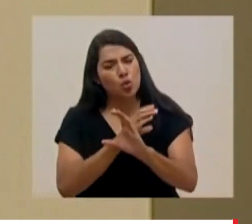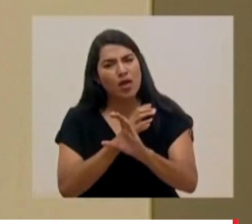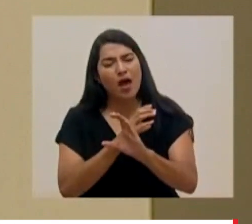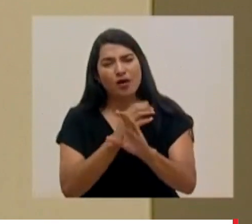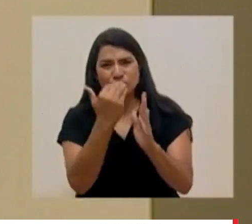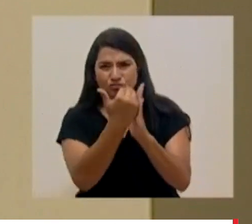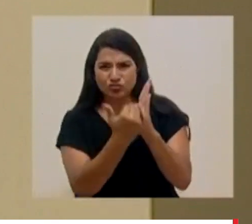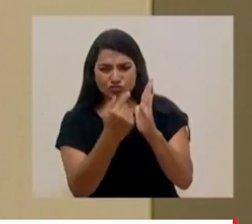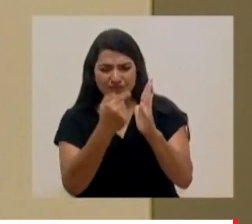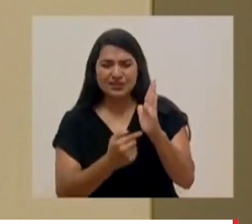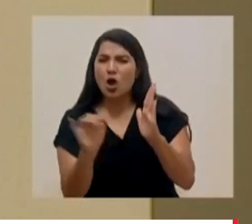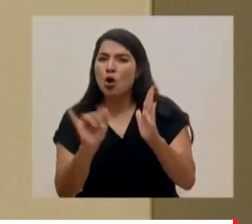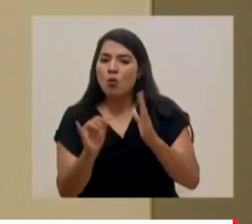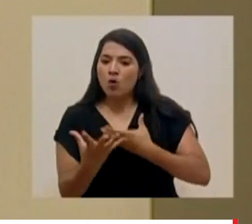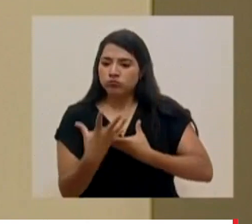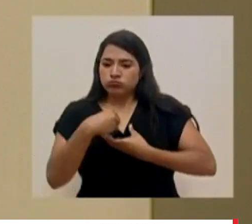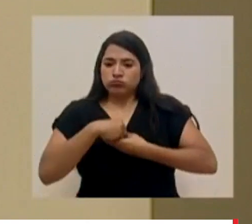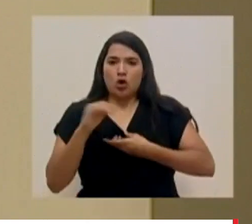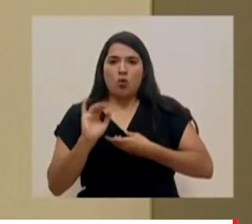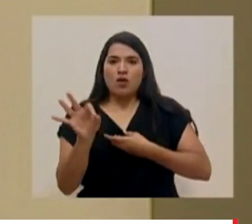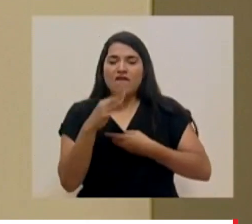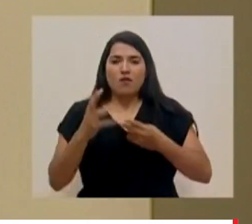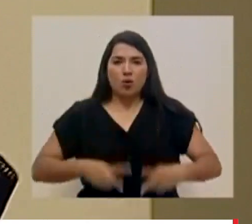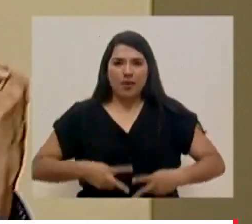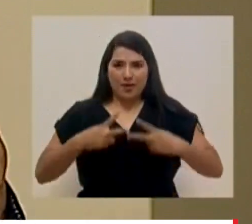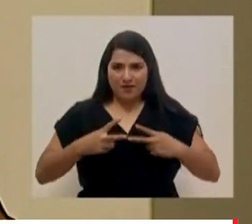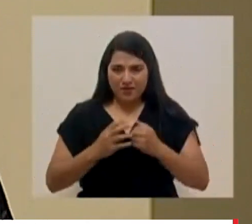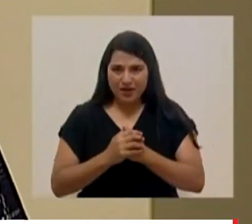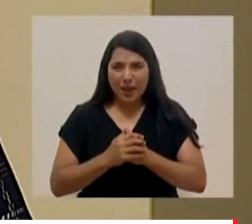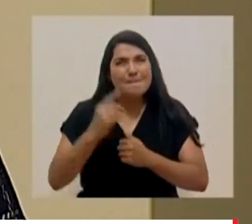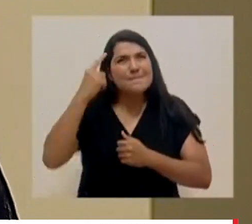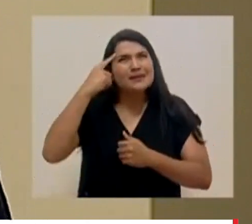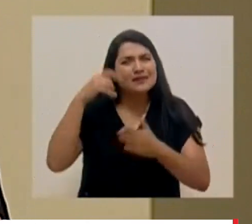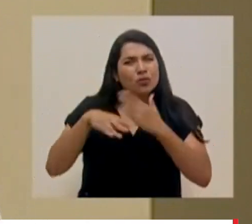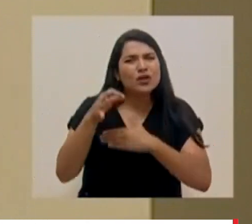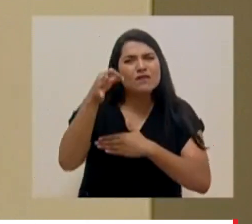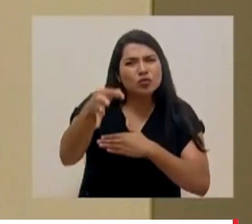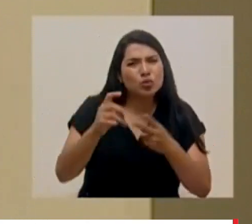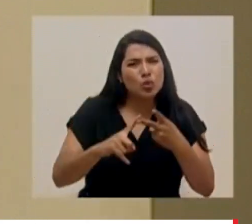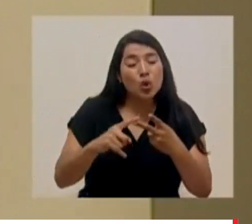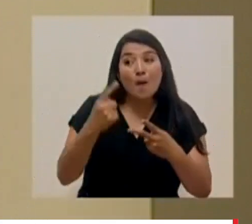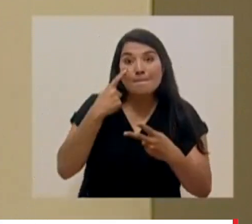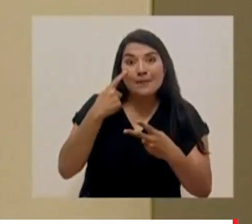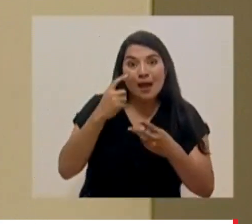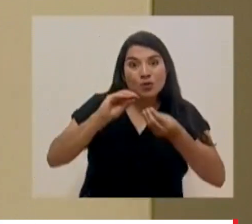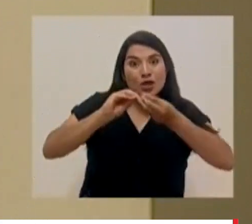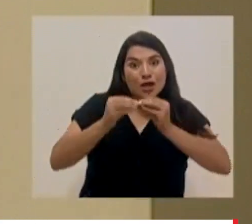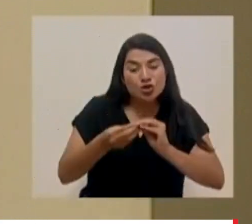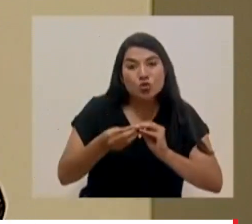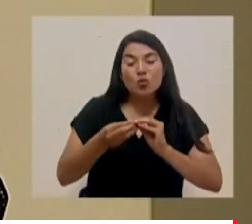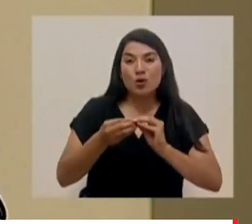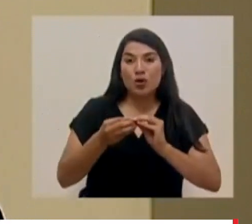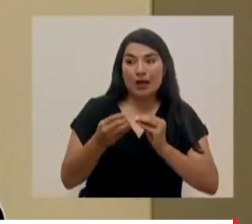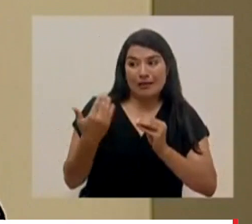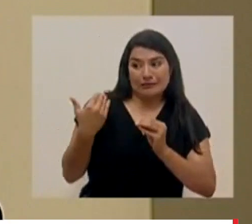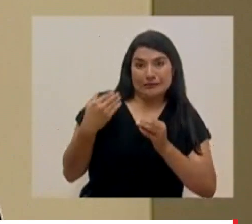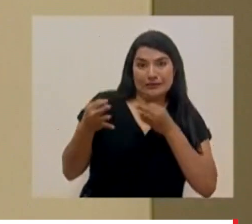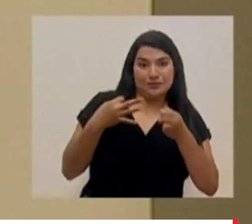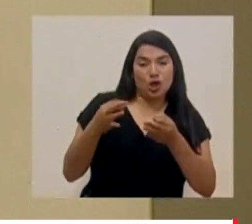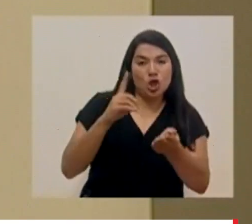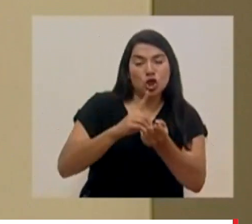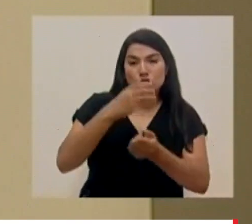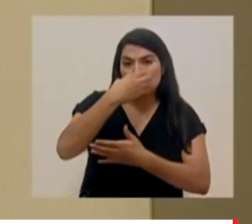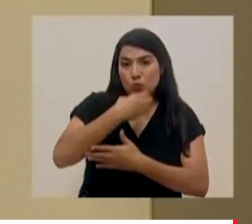como una forma de vida. Pensemos en ese futuro y en las cifras que nos acaba de dar don Román. Y yo quiero